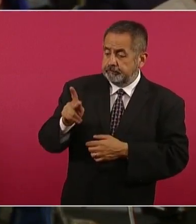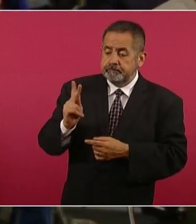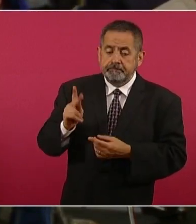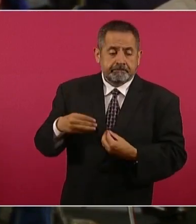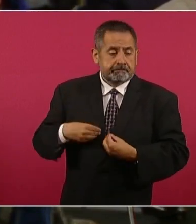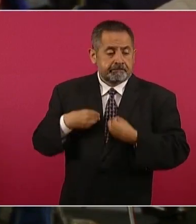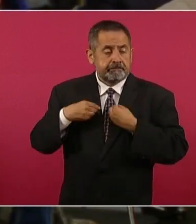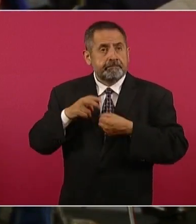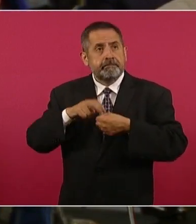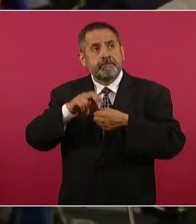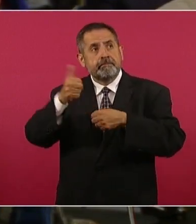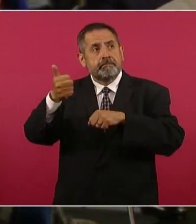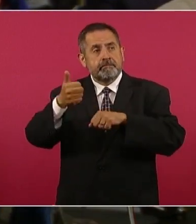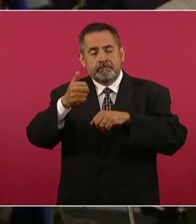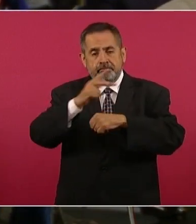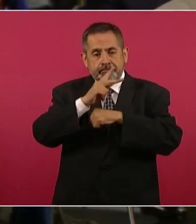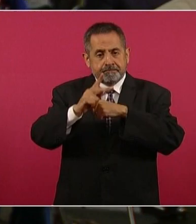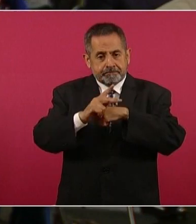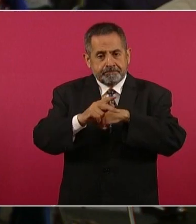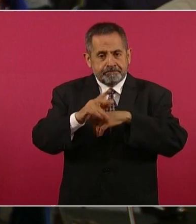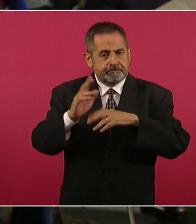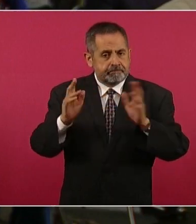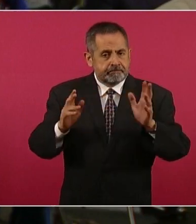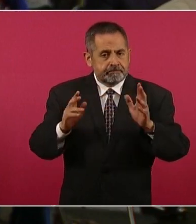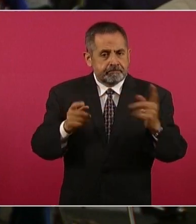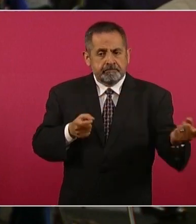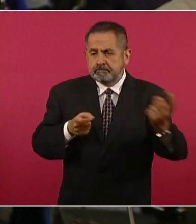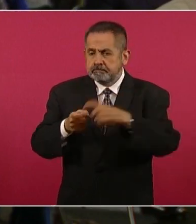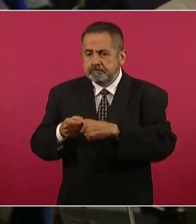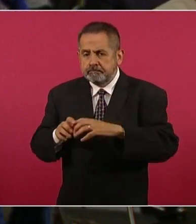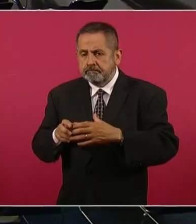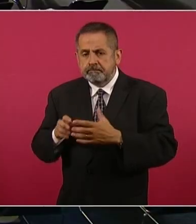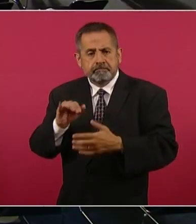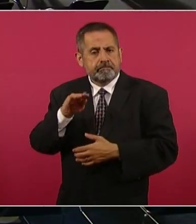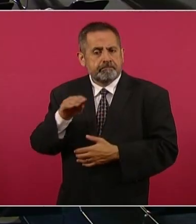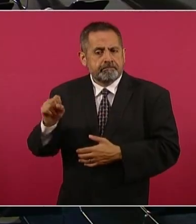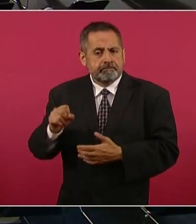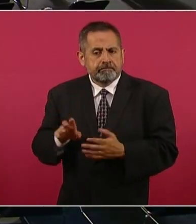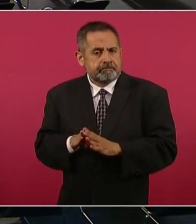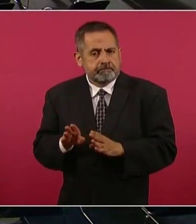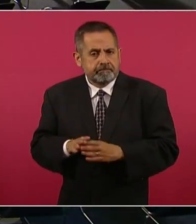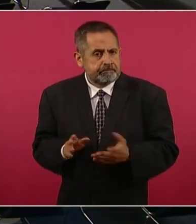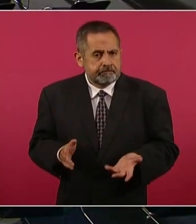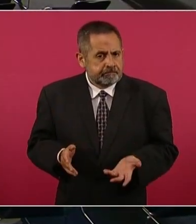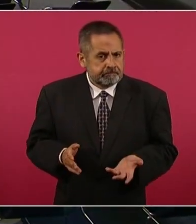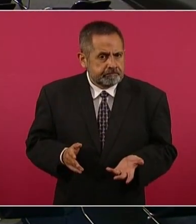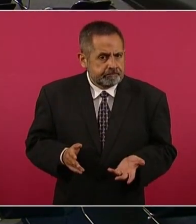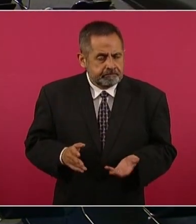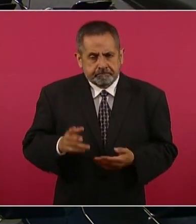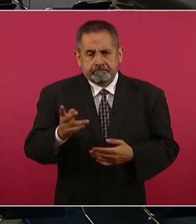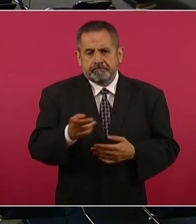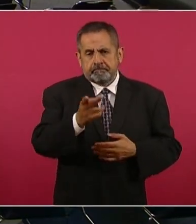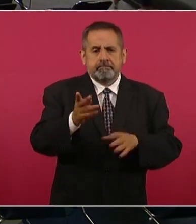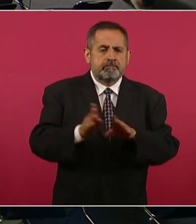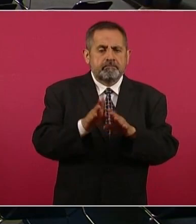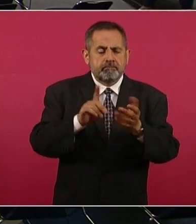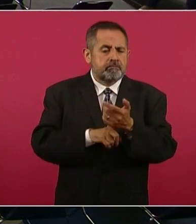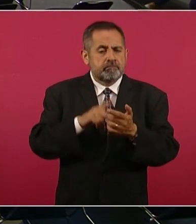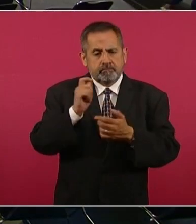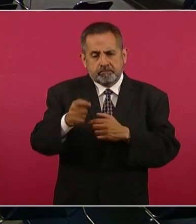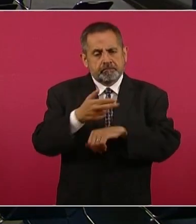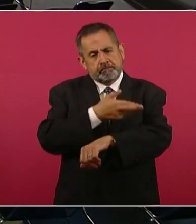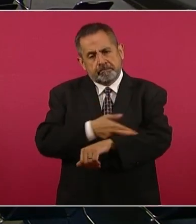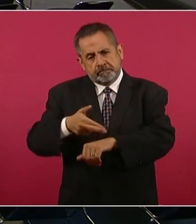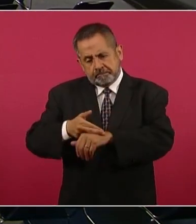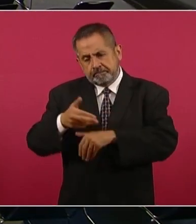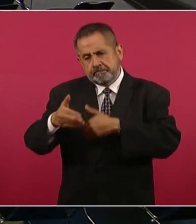respaldo con el IMSS. Ese es el dato que yo tengo. Preguntar en este tema cómo ha sido